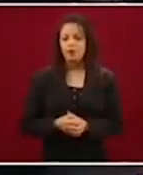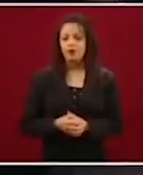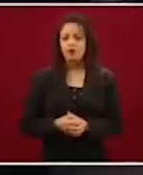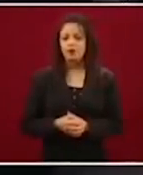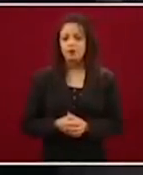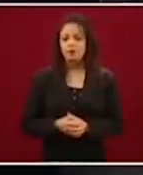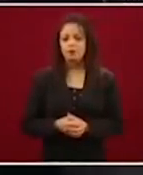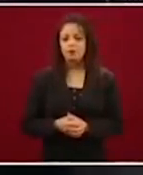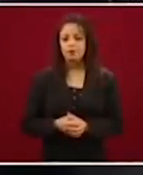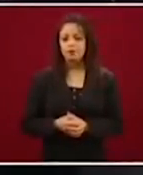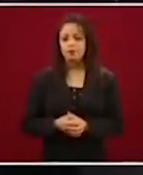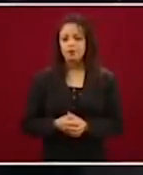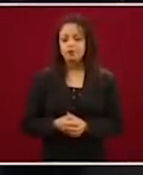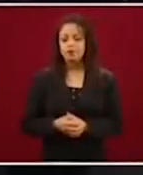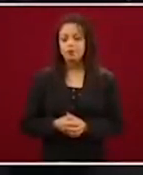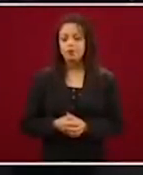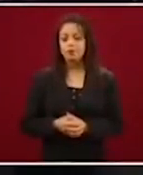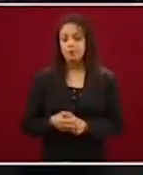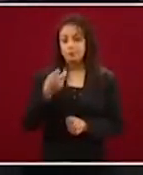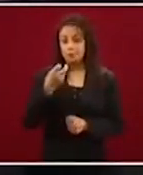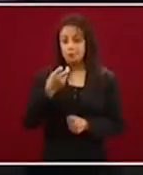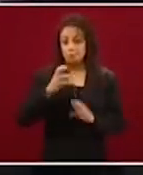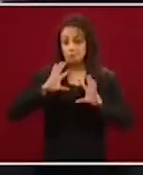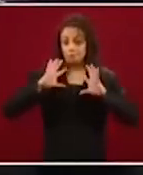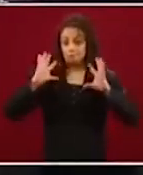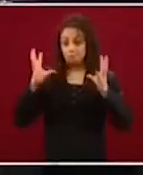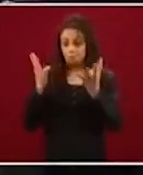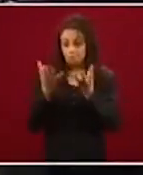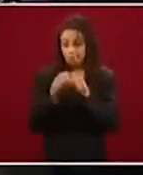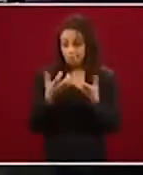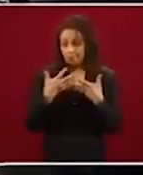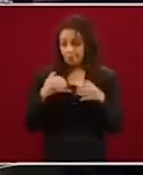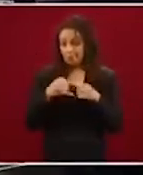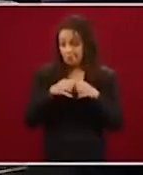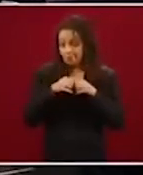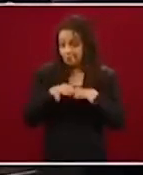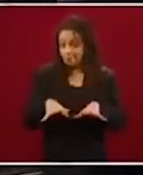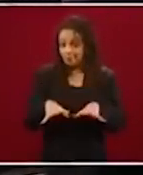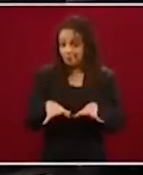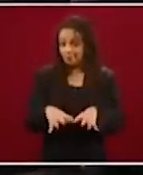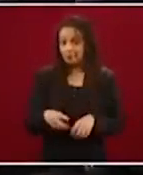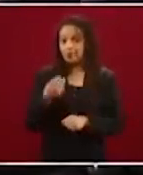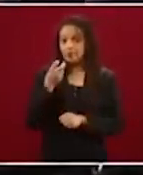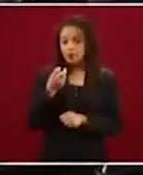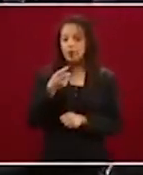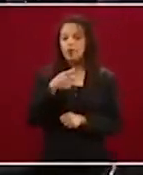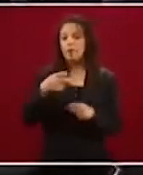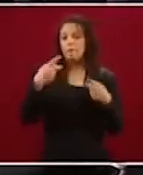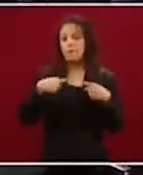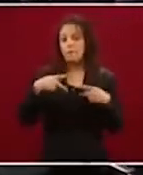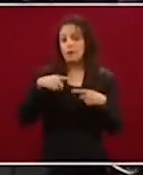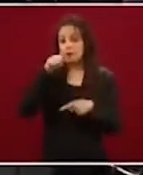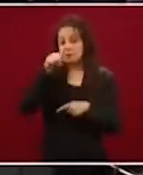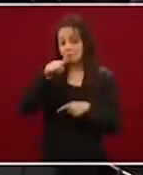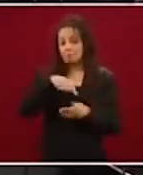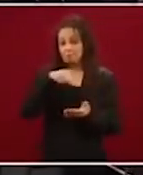y que con todos los elementos, con toda la información, sean los ciudadanos los que